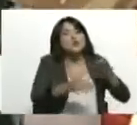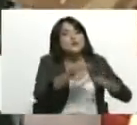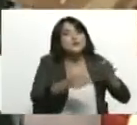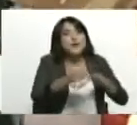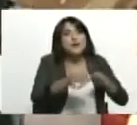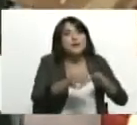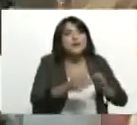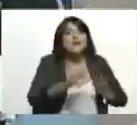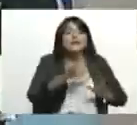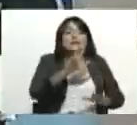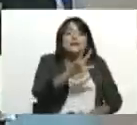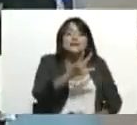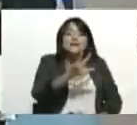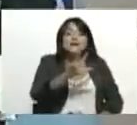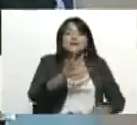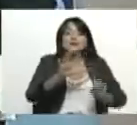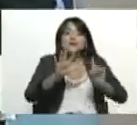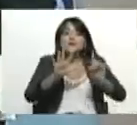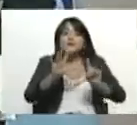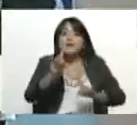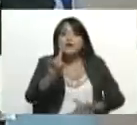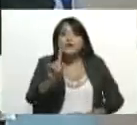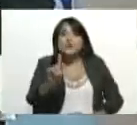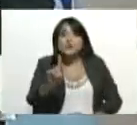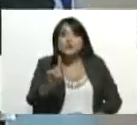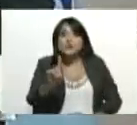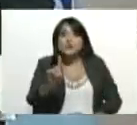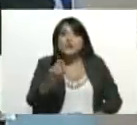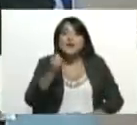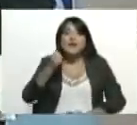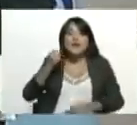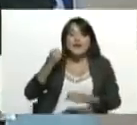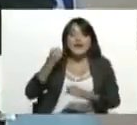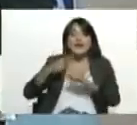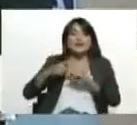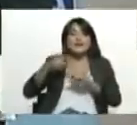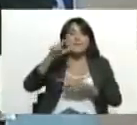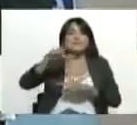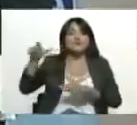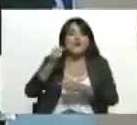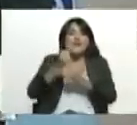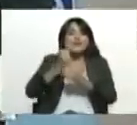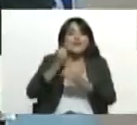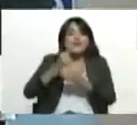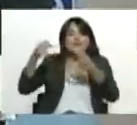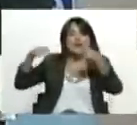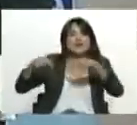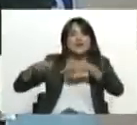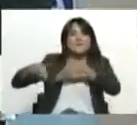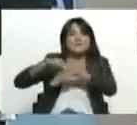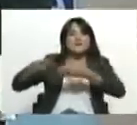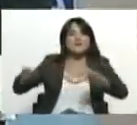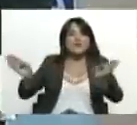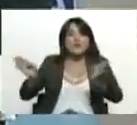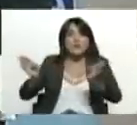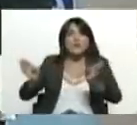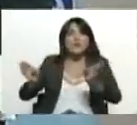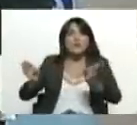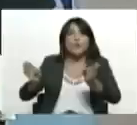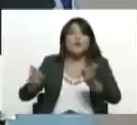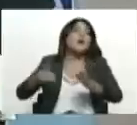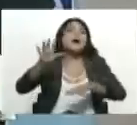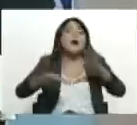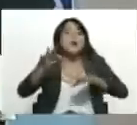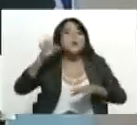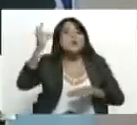de 361 exfuncionarios del ministerio público entre ellos fiscales